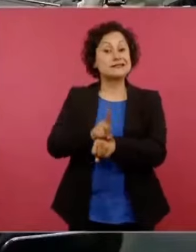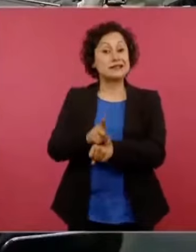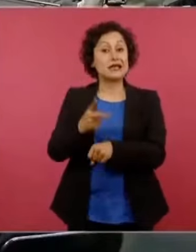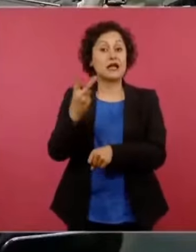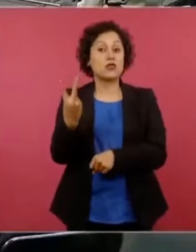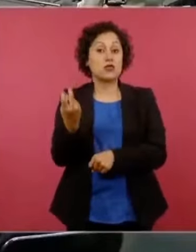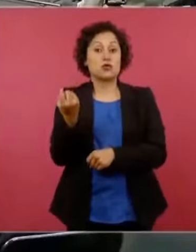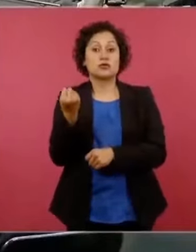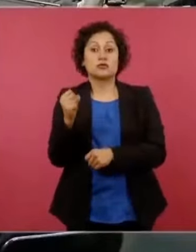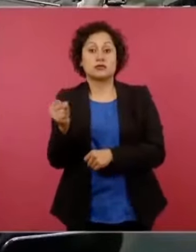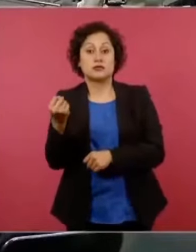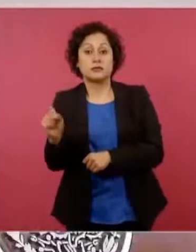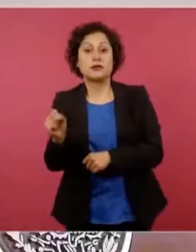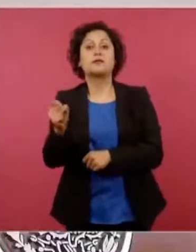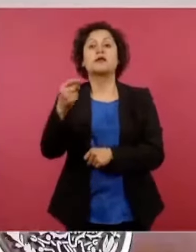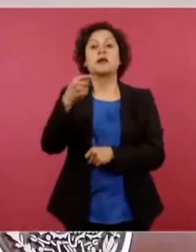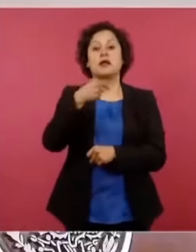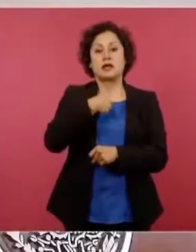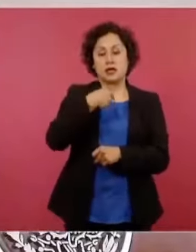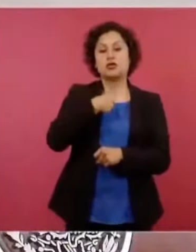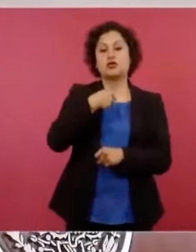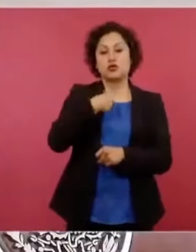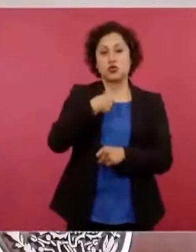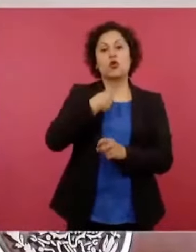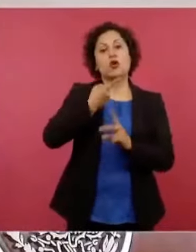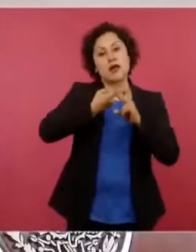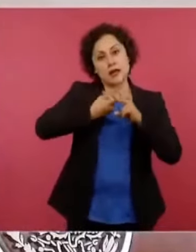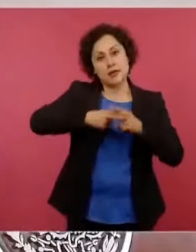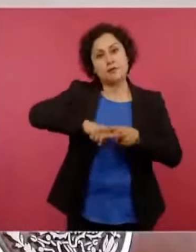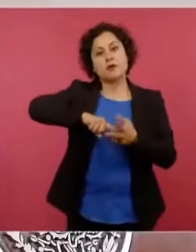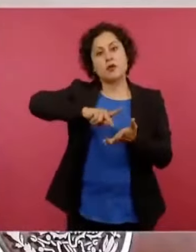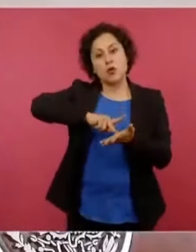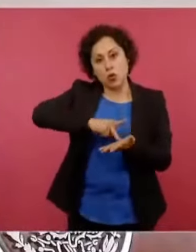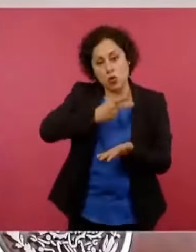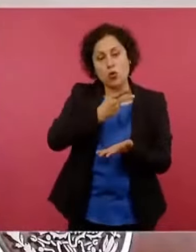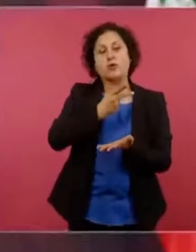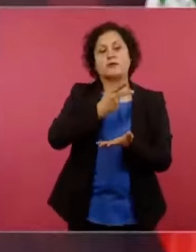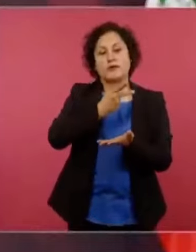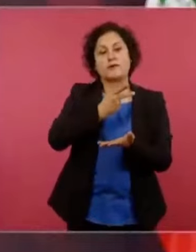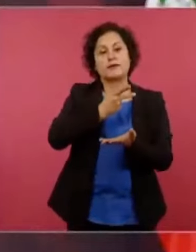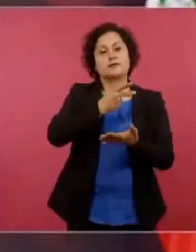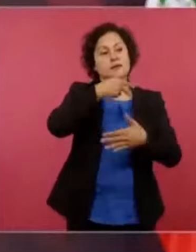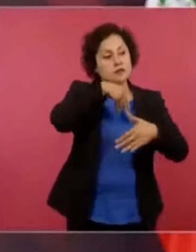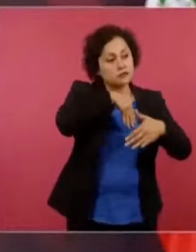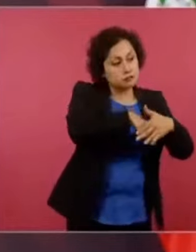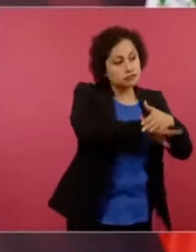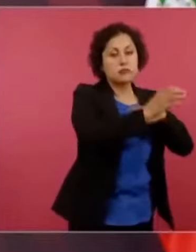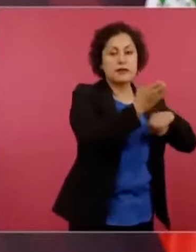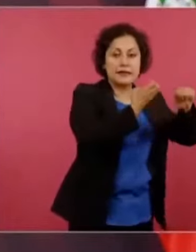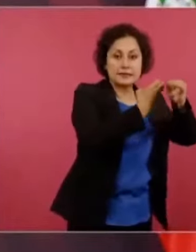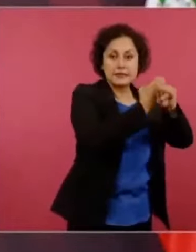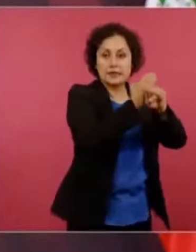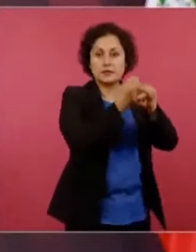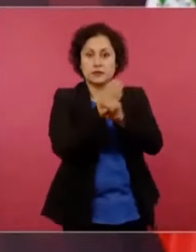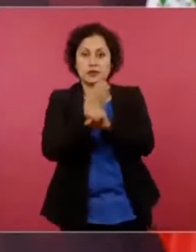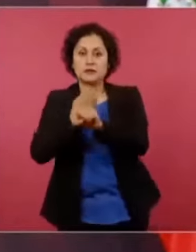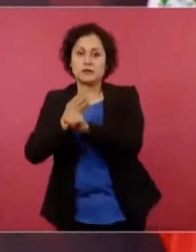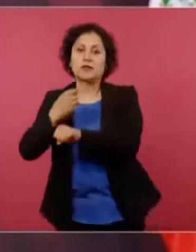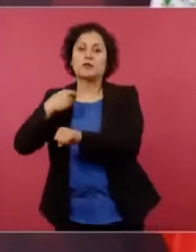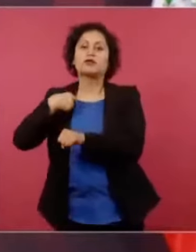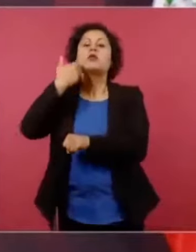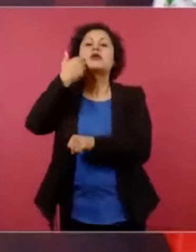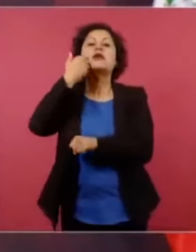porque quiero izar la bandera blanca de salud en todos los estados. Ya para